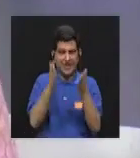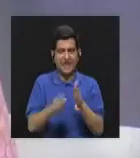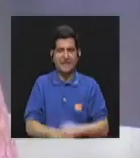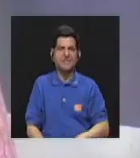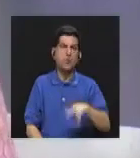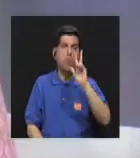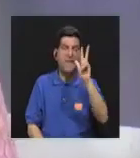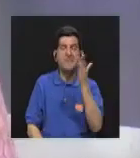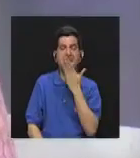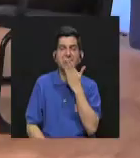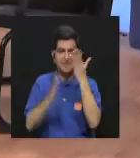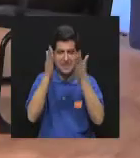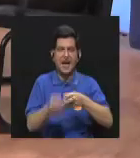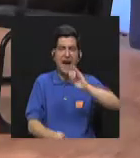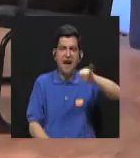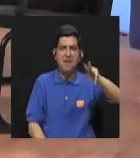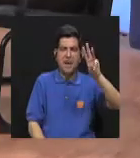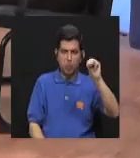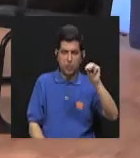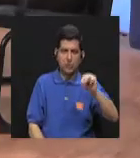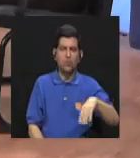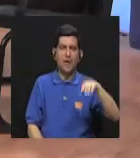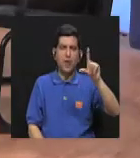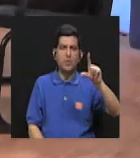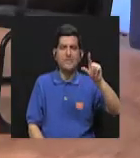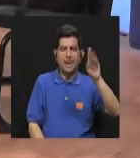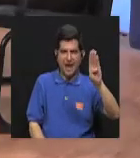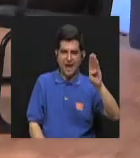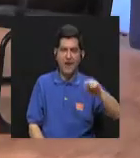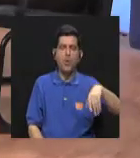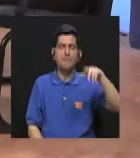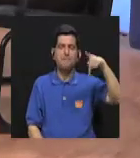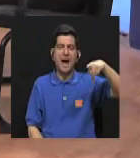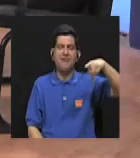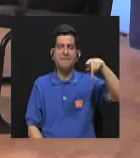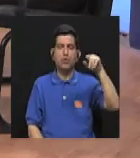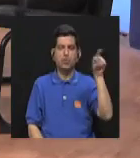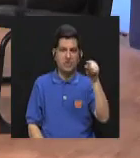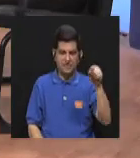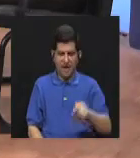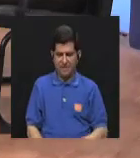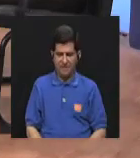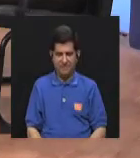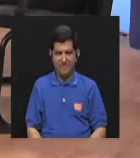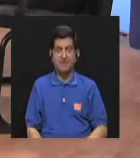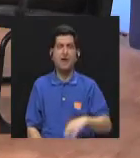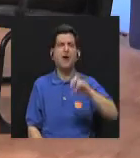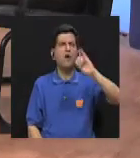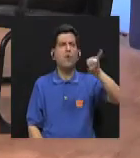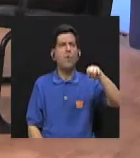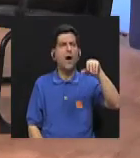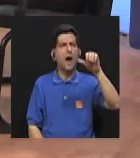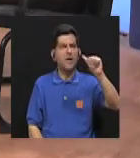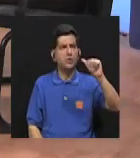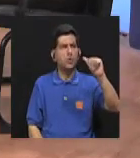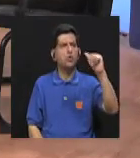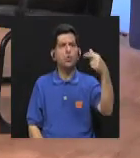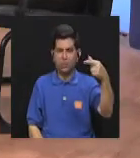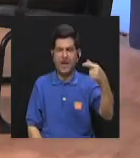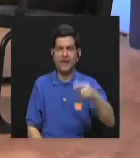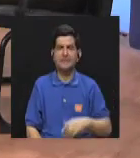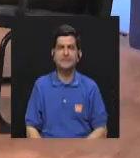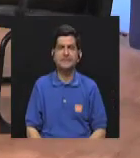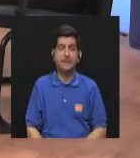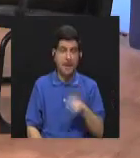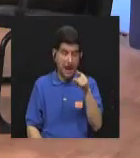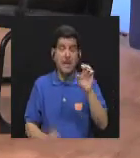tres indígenas, a Javier Montezuma, a doña Luisa Bejarano y a Pablo Sibar, a Cinia Zúñiga y a Juan Antonio Gutiérrez.